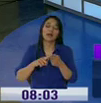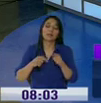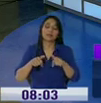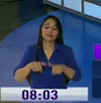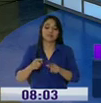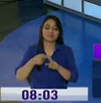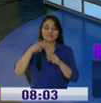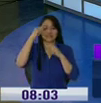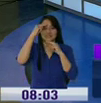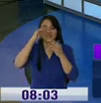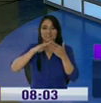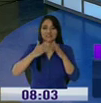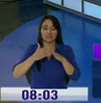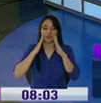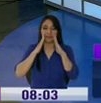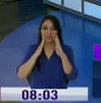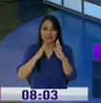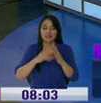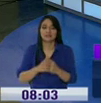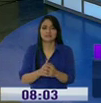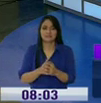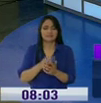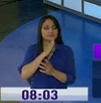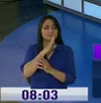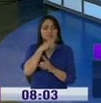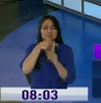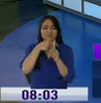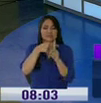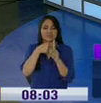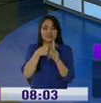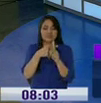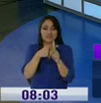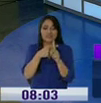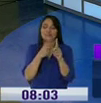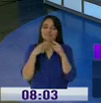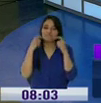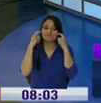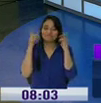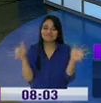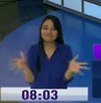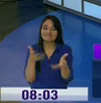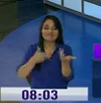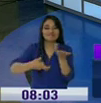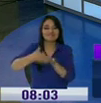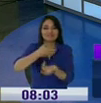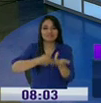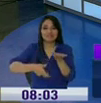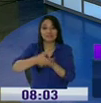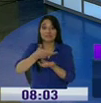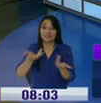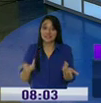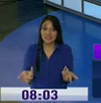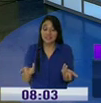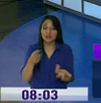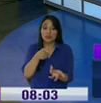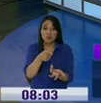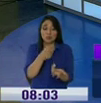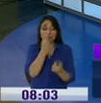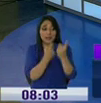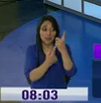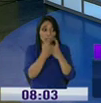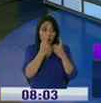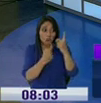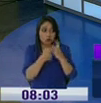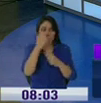noticiero de la comunidad y, como siempre, llenos de buena energía, llenos de buen ánimo para compartir sus preocupaciones, que son realmente las nuestras. Ahí